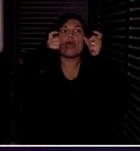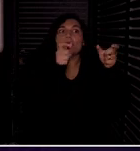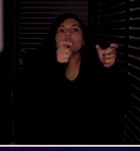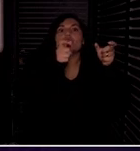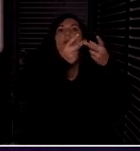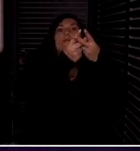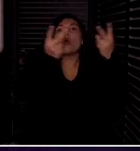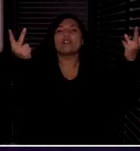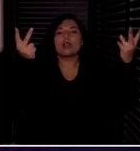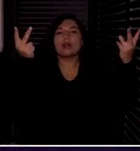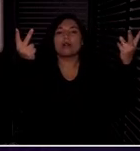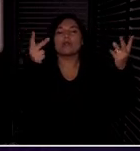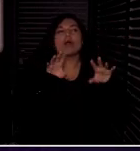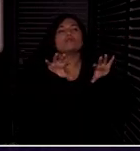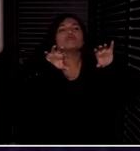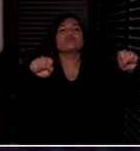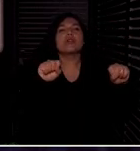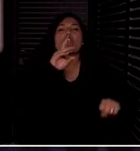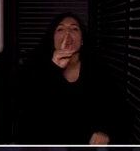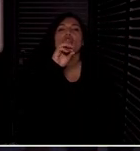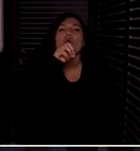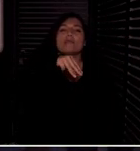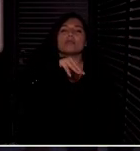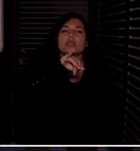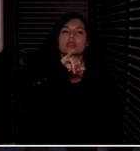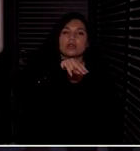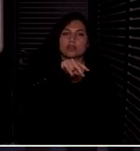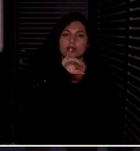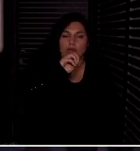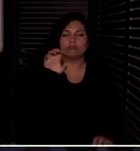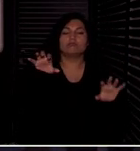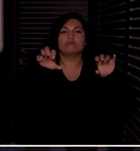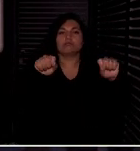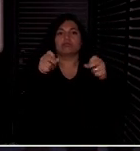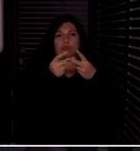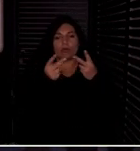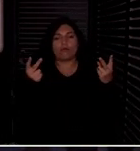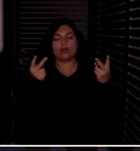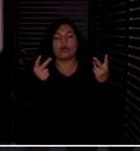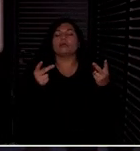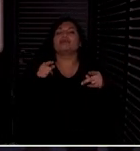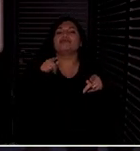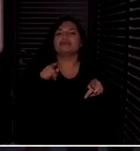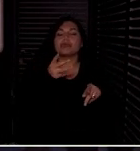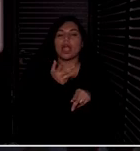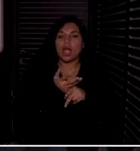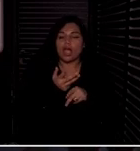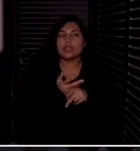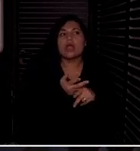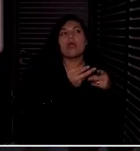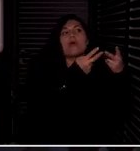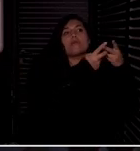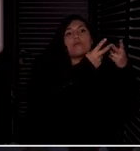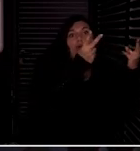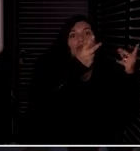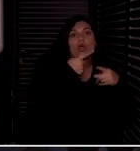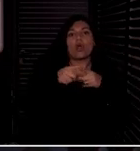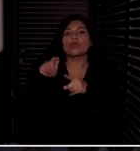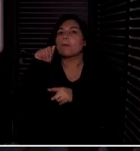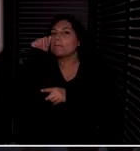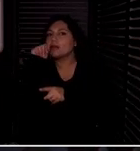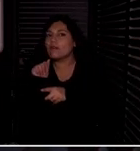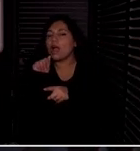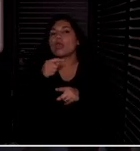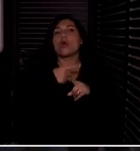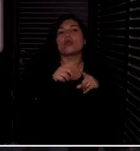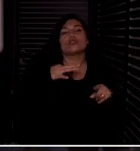dominio público es esa esfera a la que apelamos, en la que intervienen operadores públicos, privados, ciudadanos, donde se construye